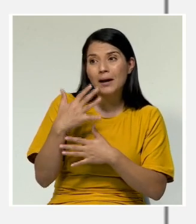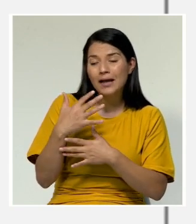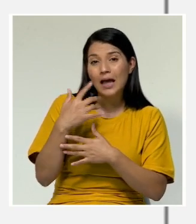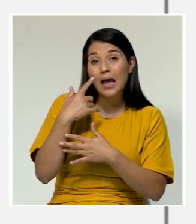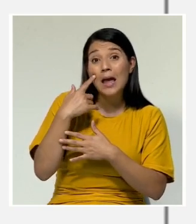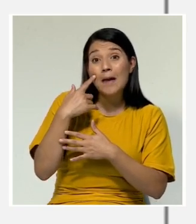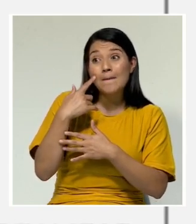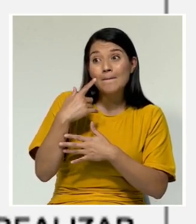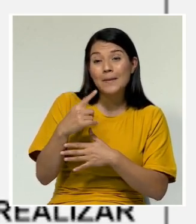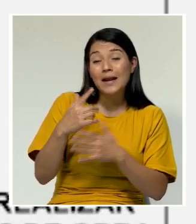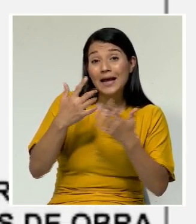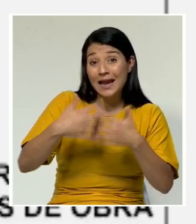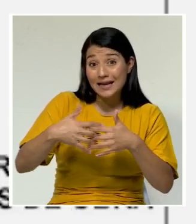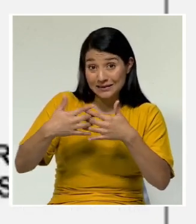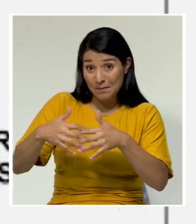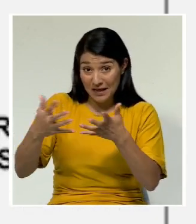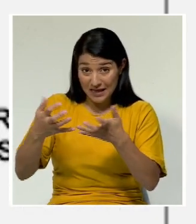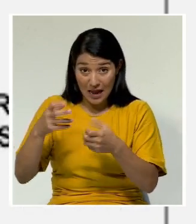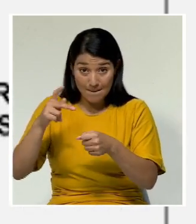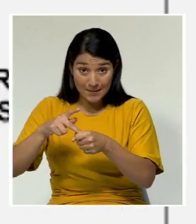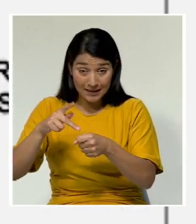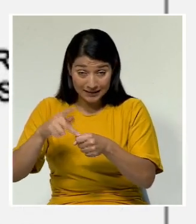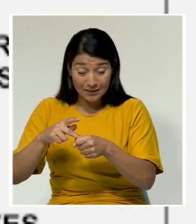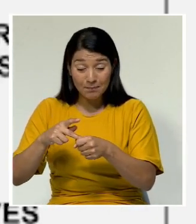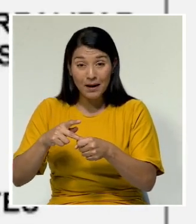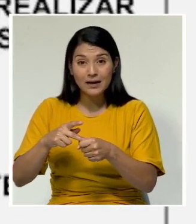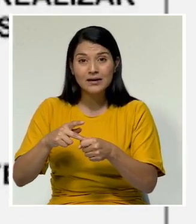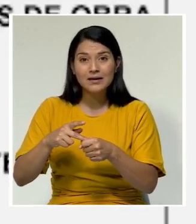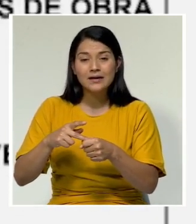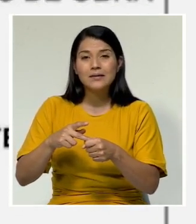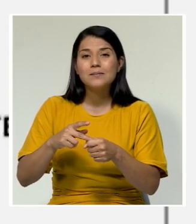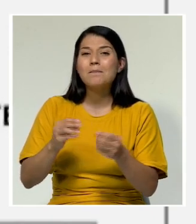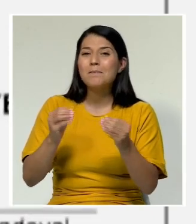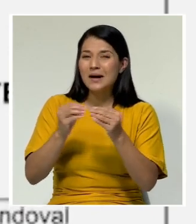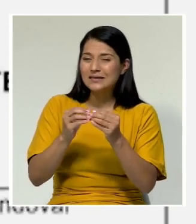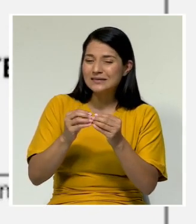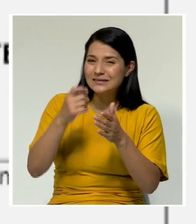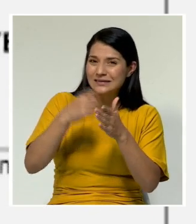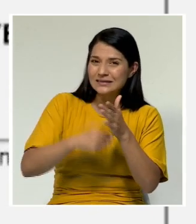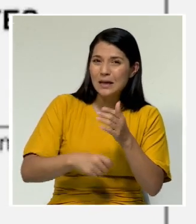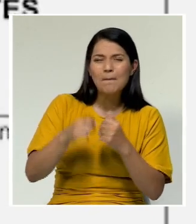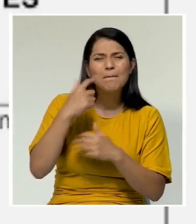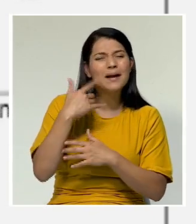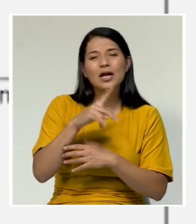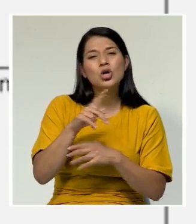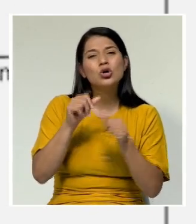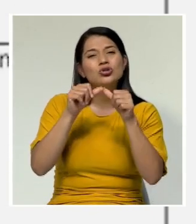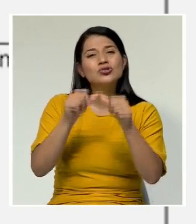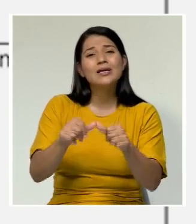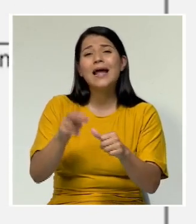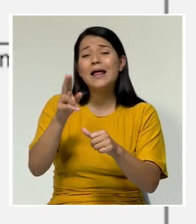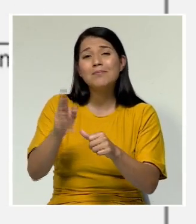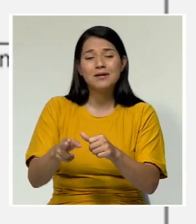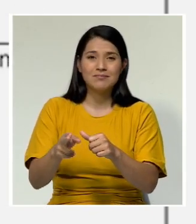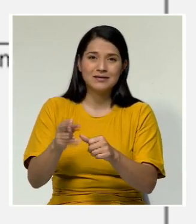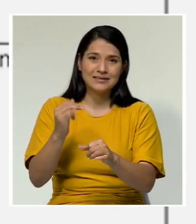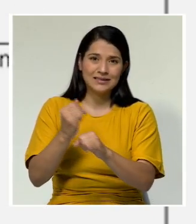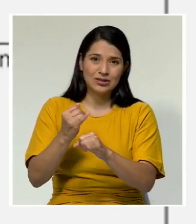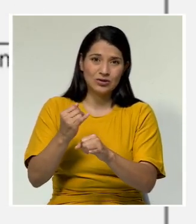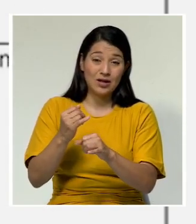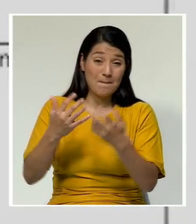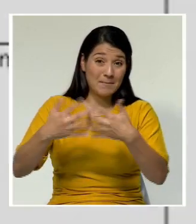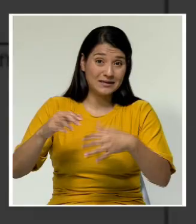el oficialista Partido Progreso Social Democrático abogan para que se cumpla con la norma. Realizar una reestructuración